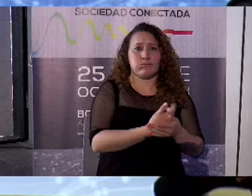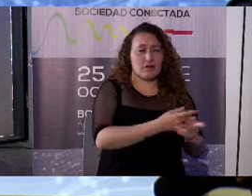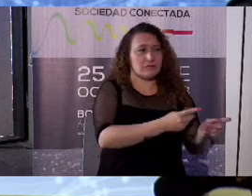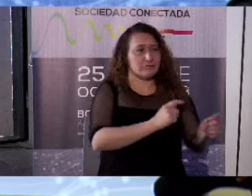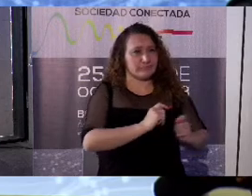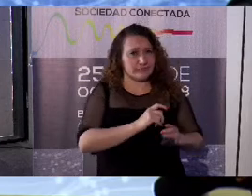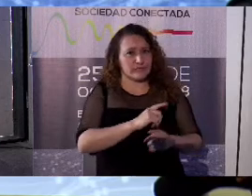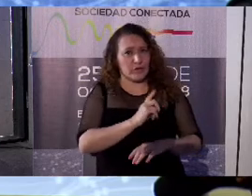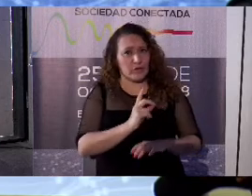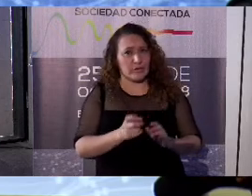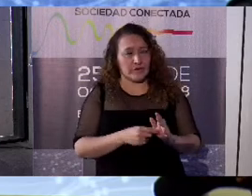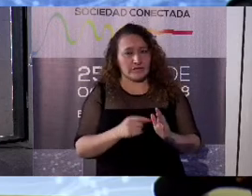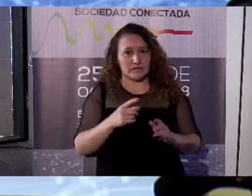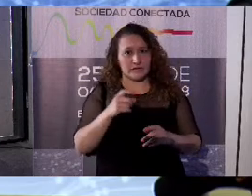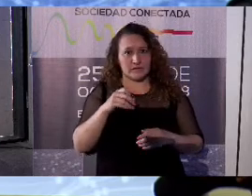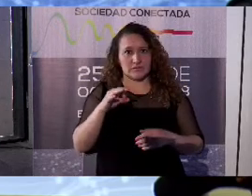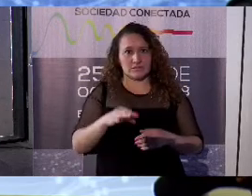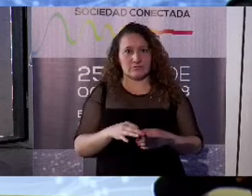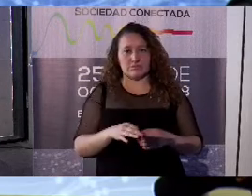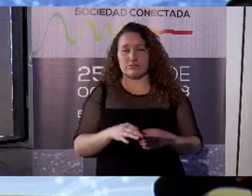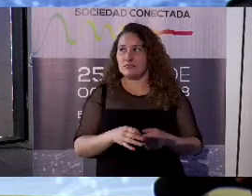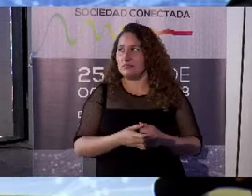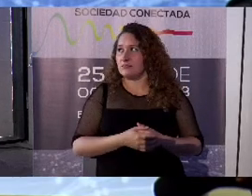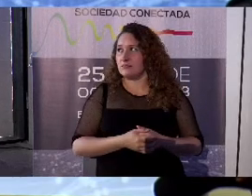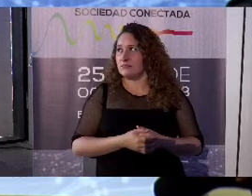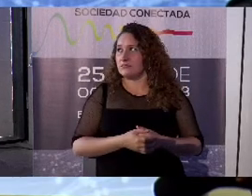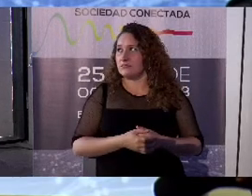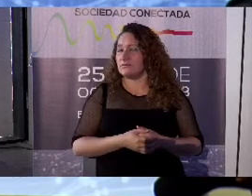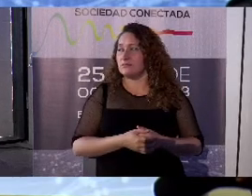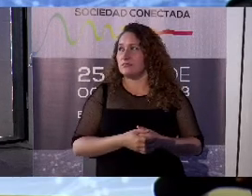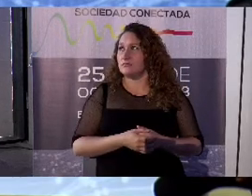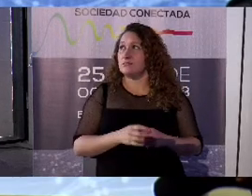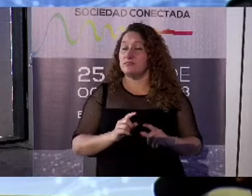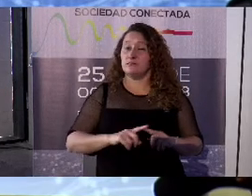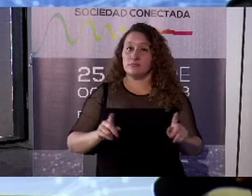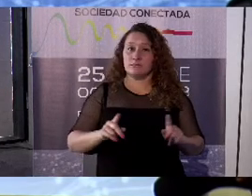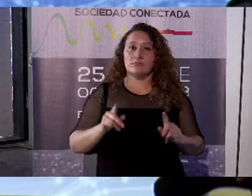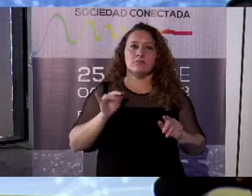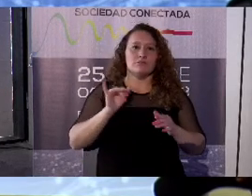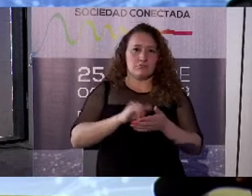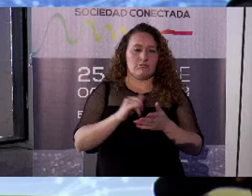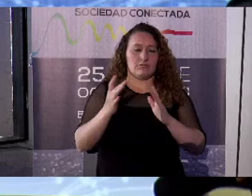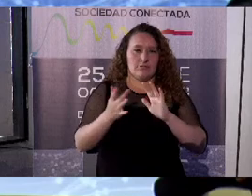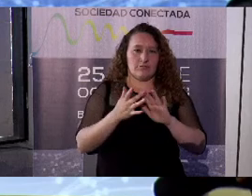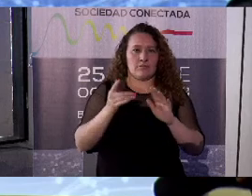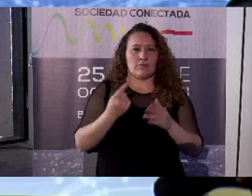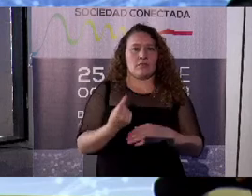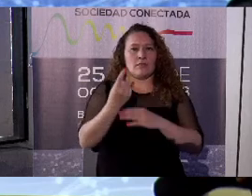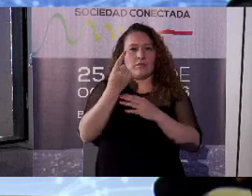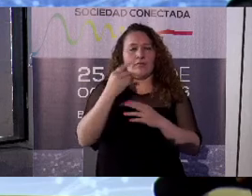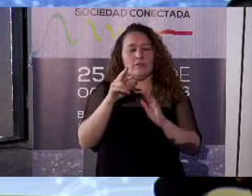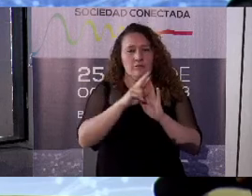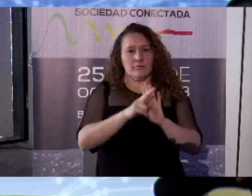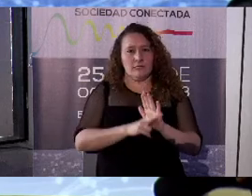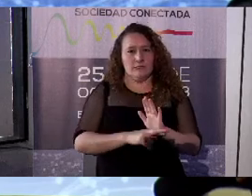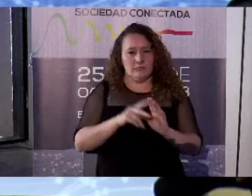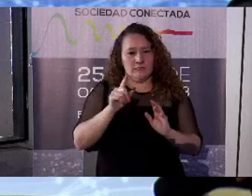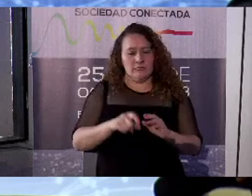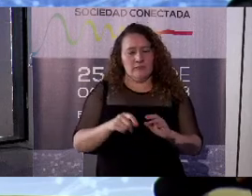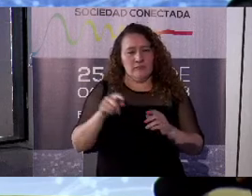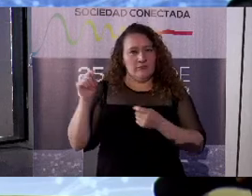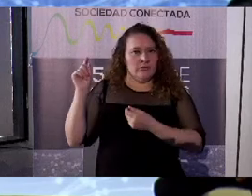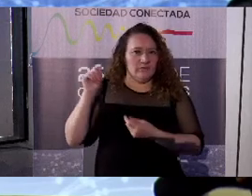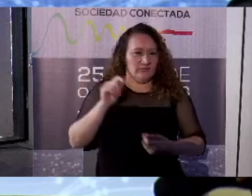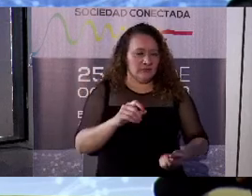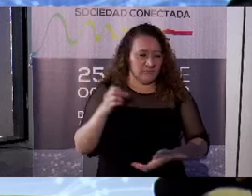eh disponible en este momento pero entonces en función de eso la política y La regulación va a ir encaminada a fomentar